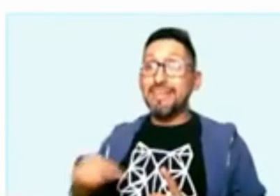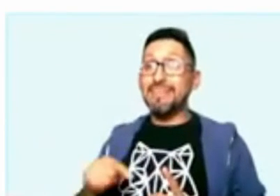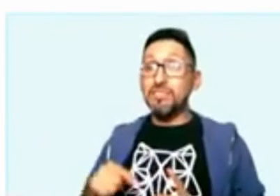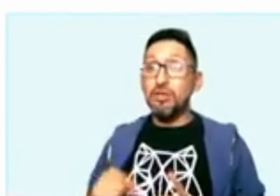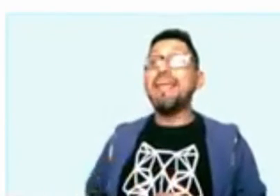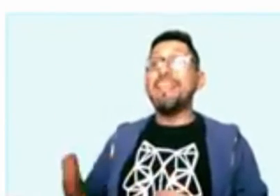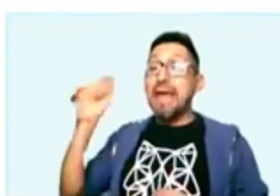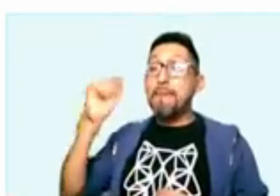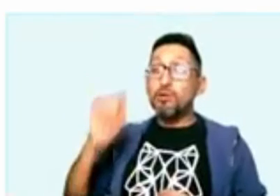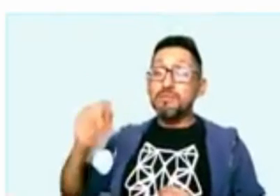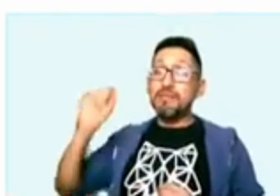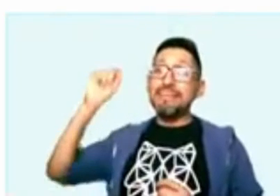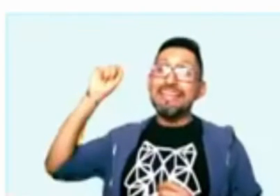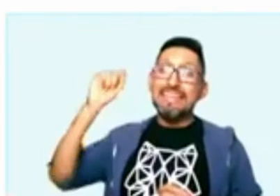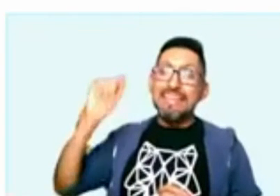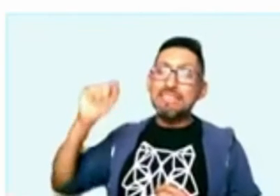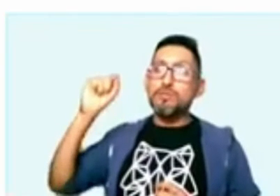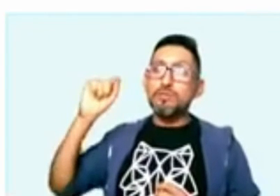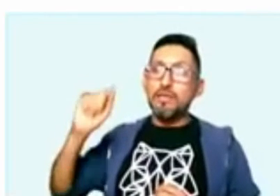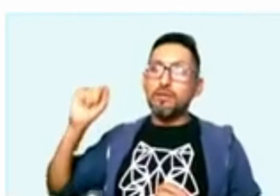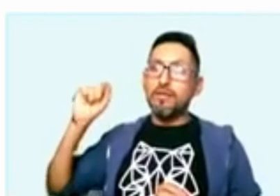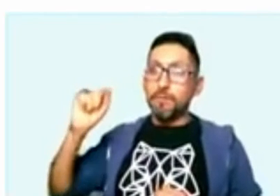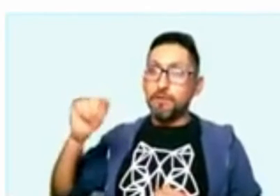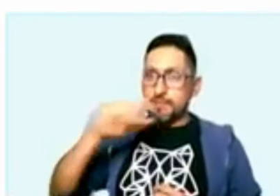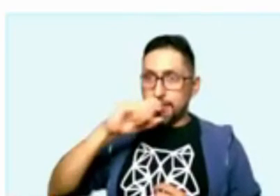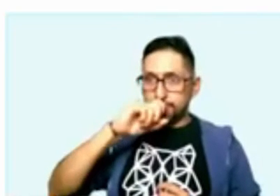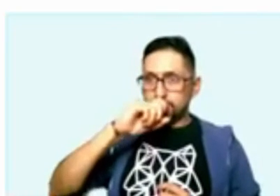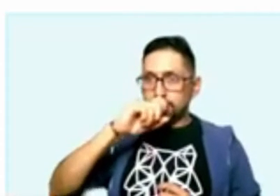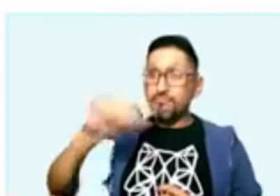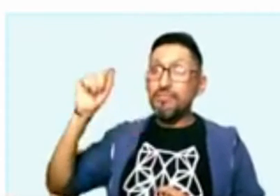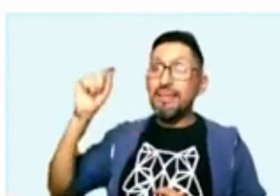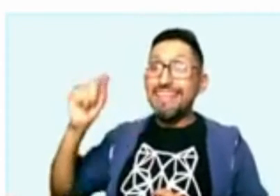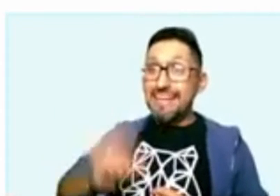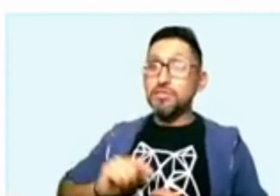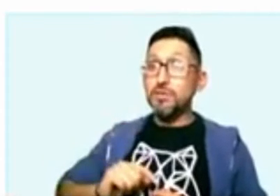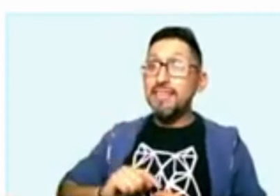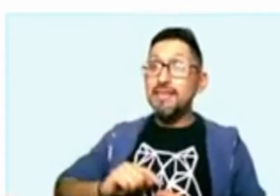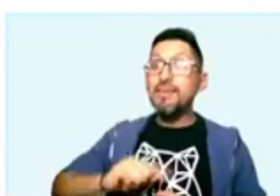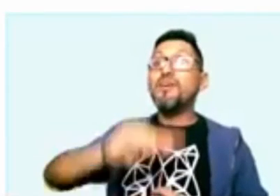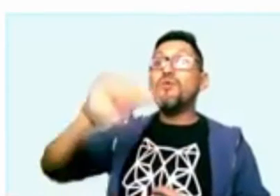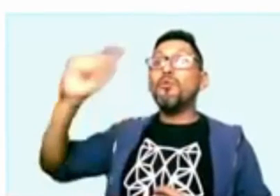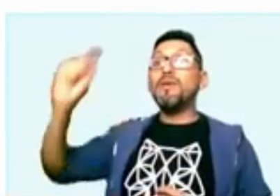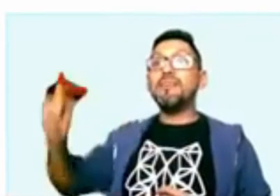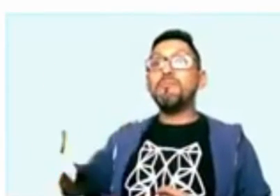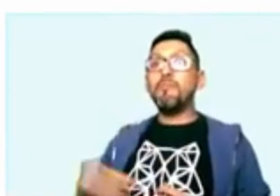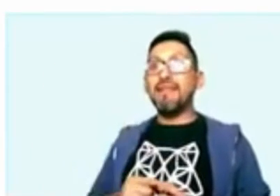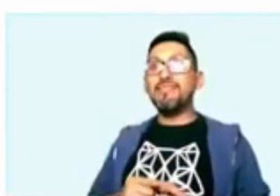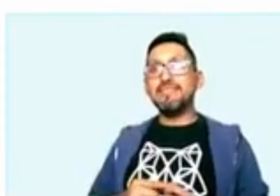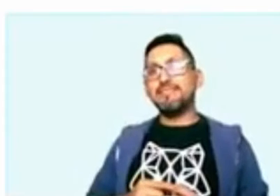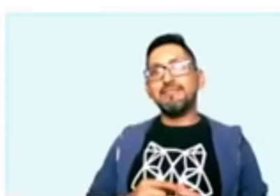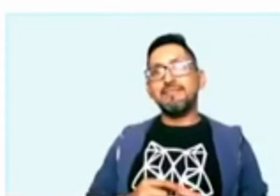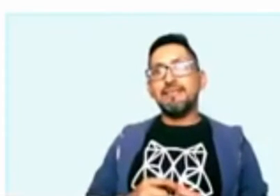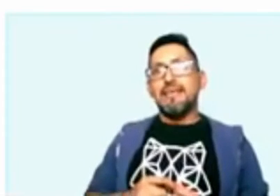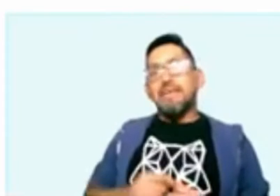de vegetación de aproximadamente el 10% de la superficie de cada ciudad cubierta por